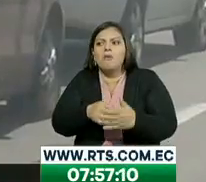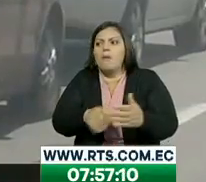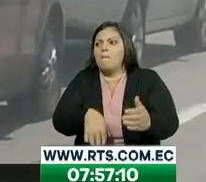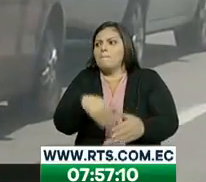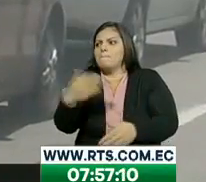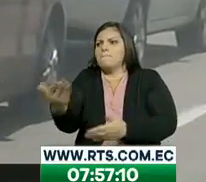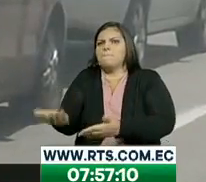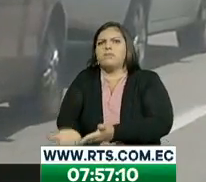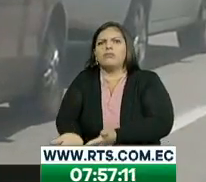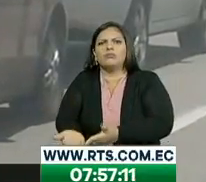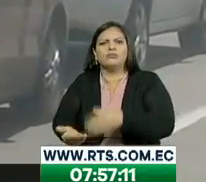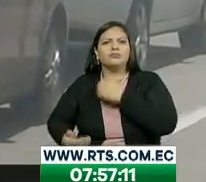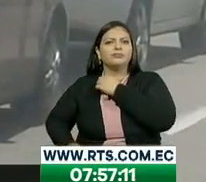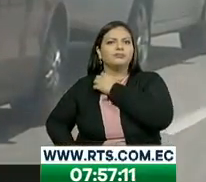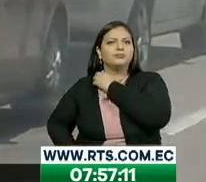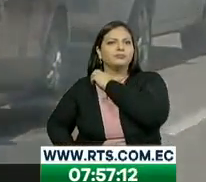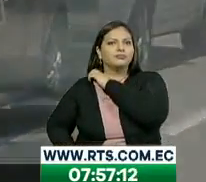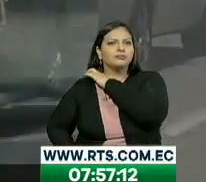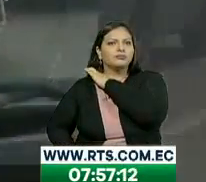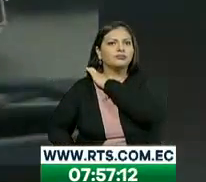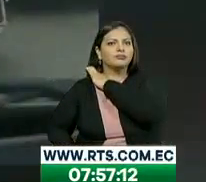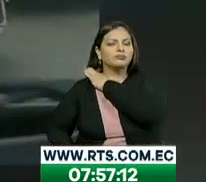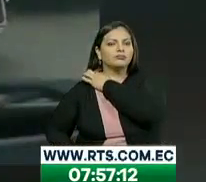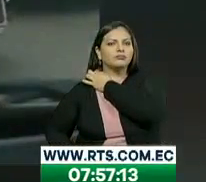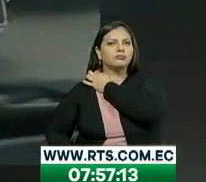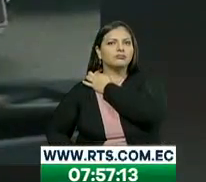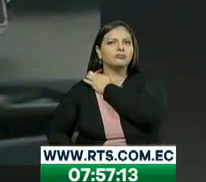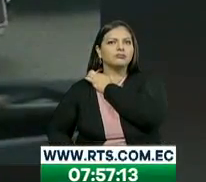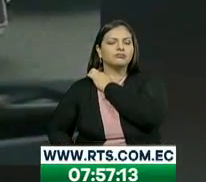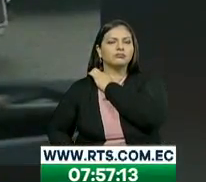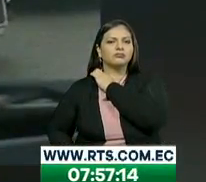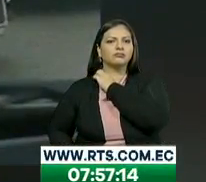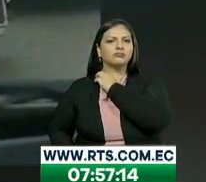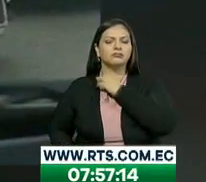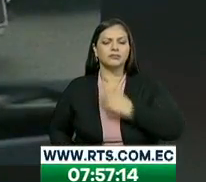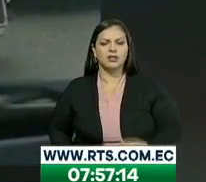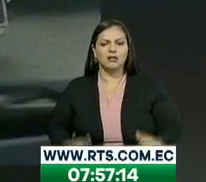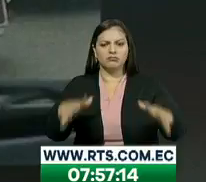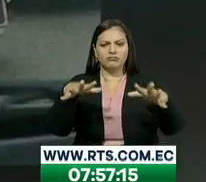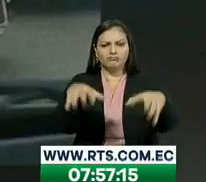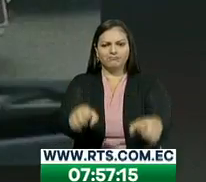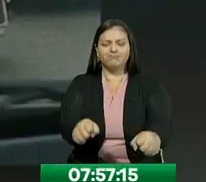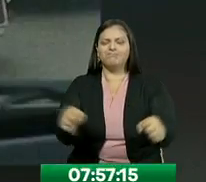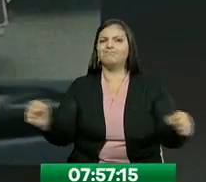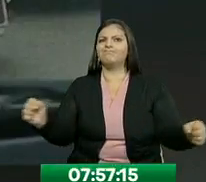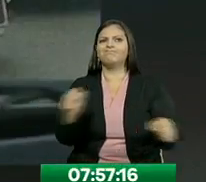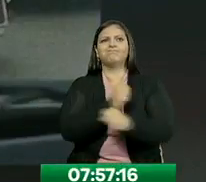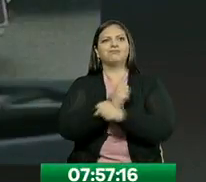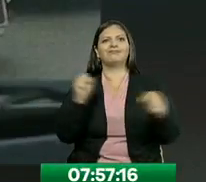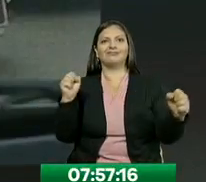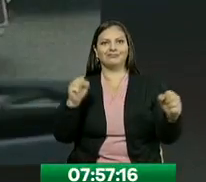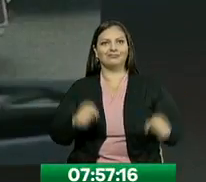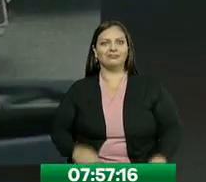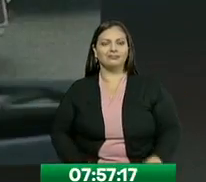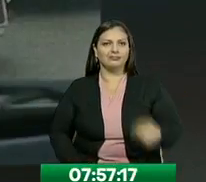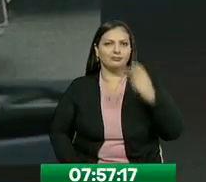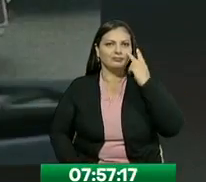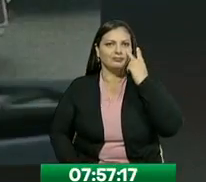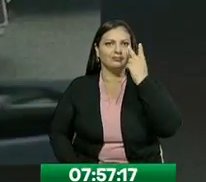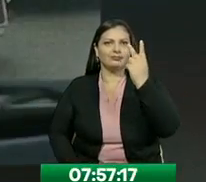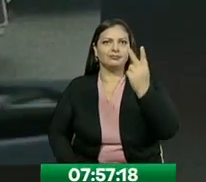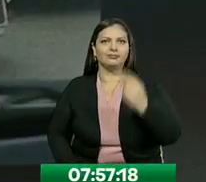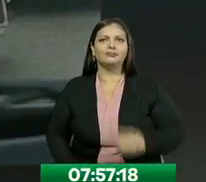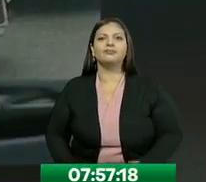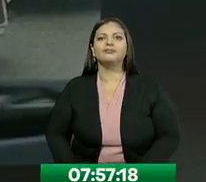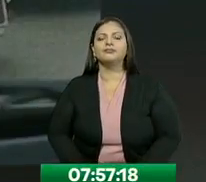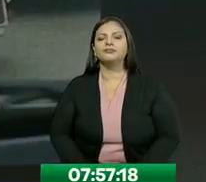lleva sosteniendo lo que lleva en las manos, es imposible que pueda agarrarse de la cintura del conductor. Claro que sí, mira que va pegadito, inclusive el carro